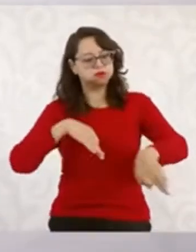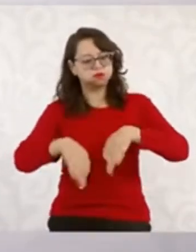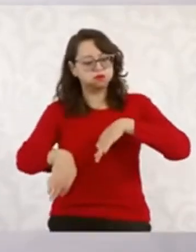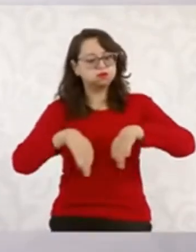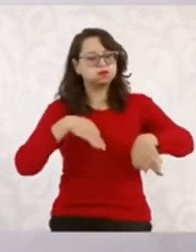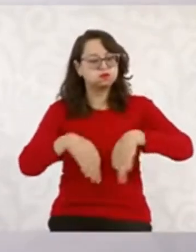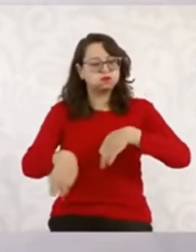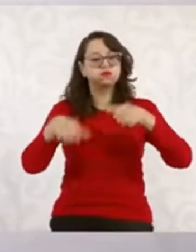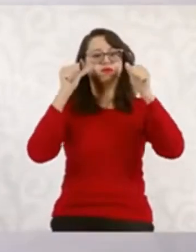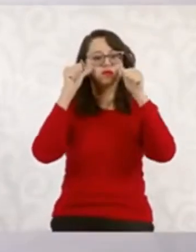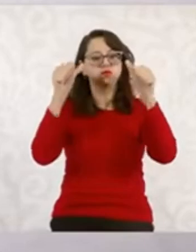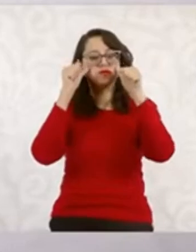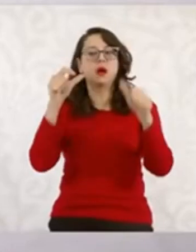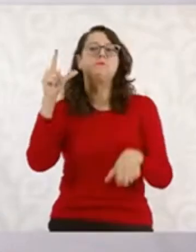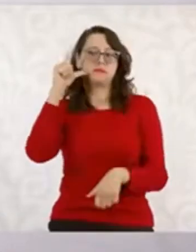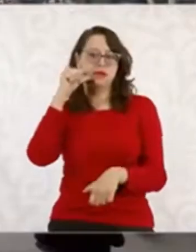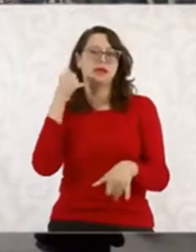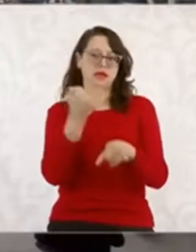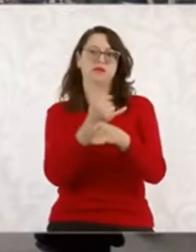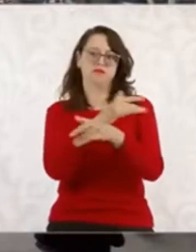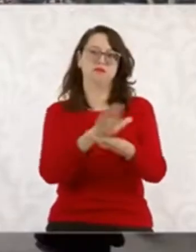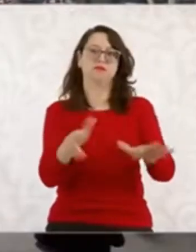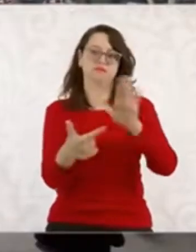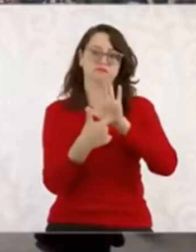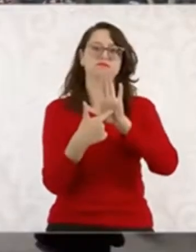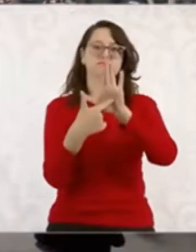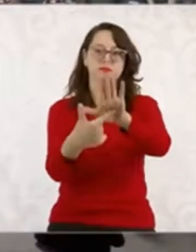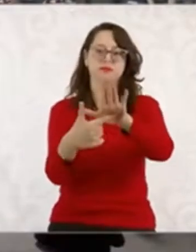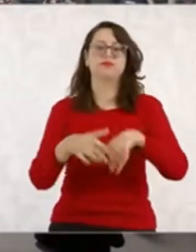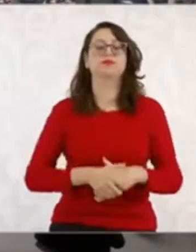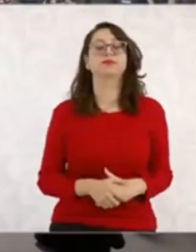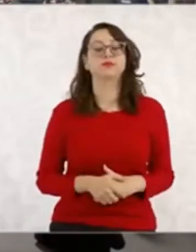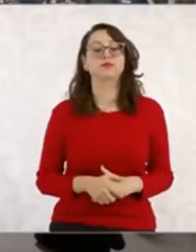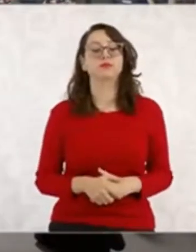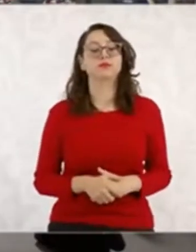Y ya por último, Presidenta, un análisis reciente de Banamex